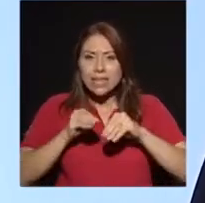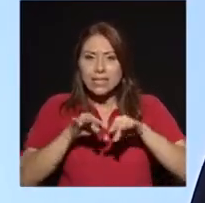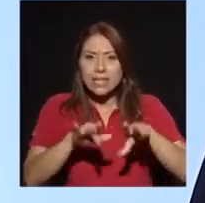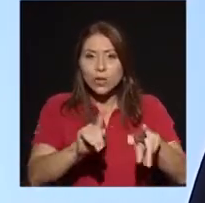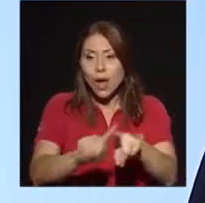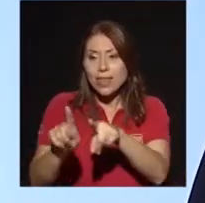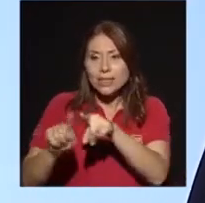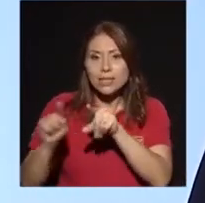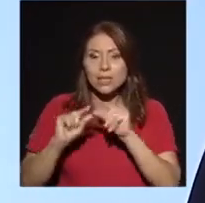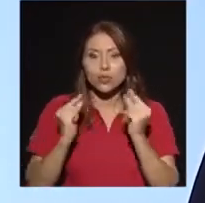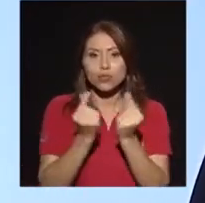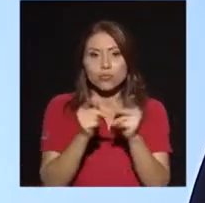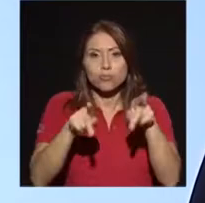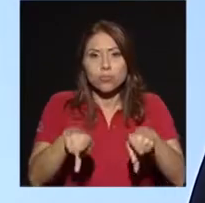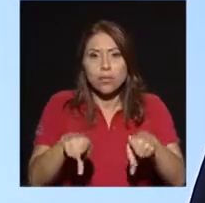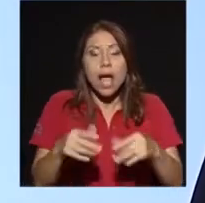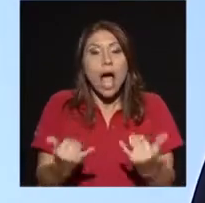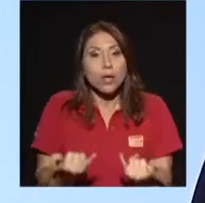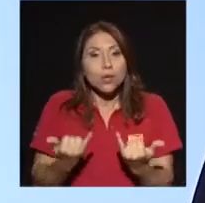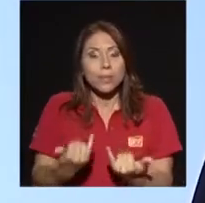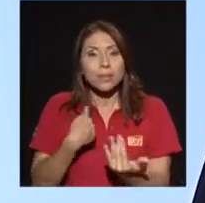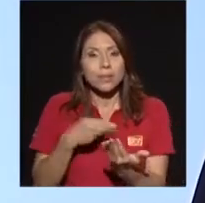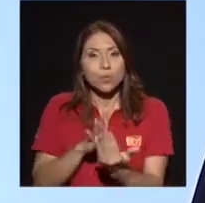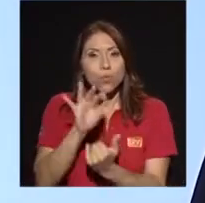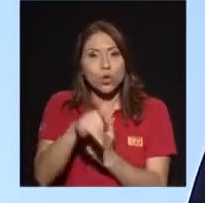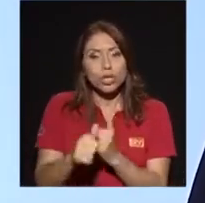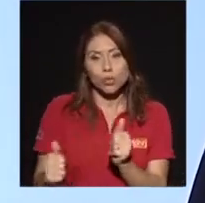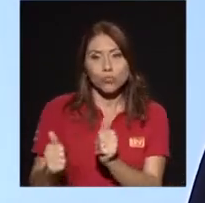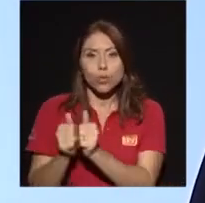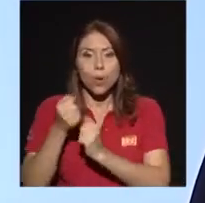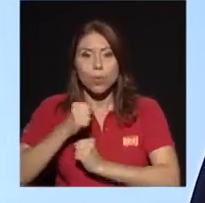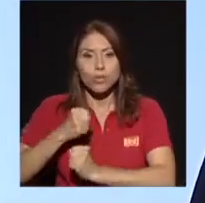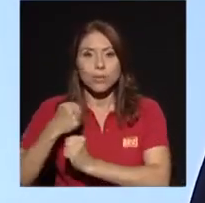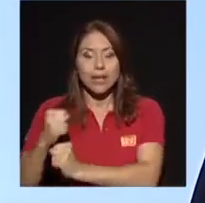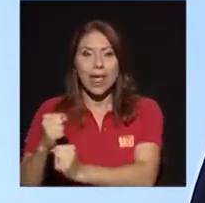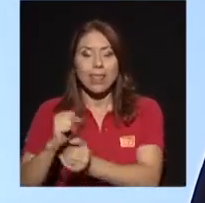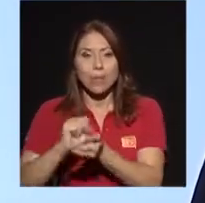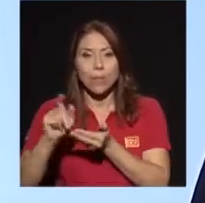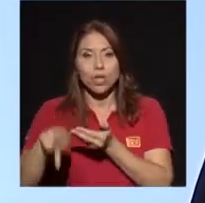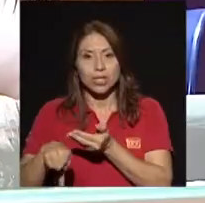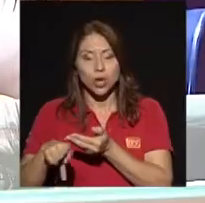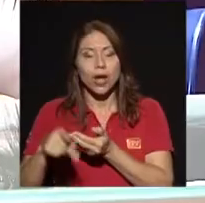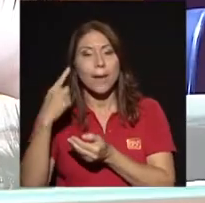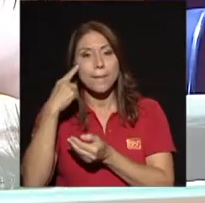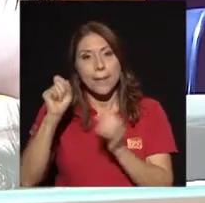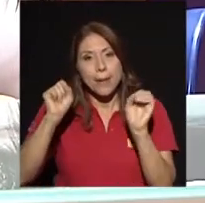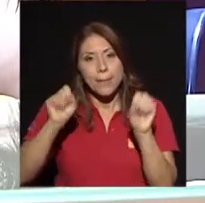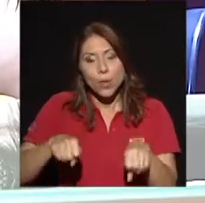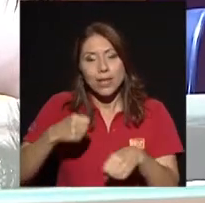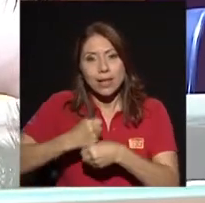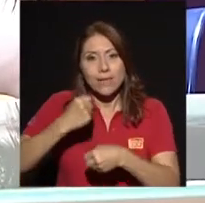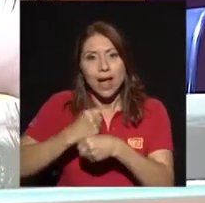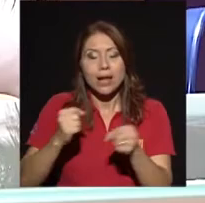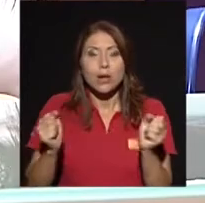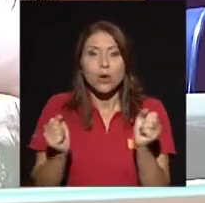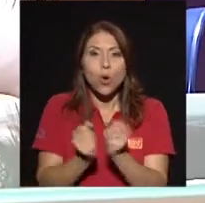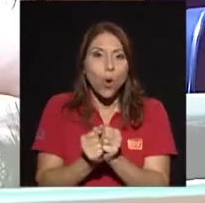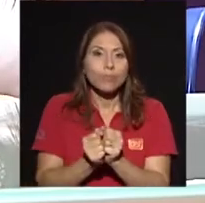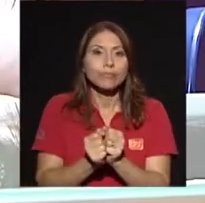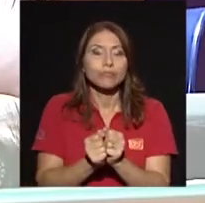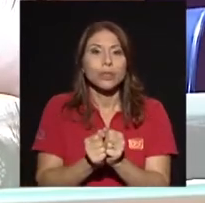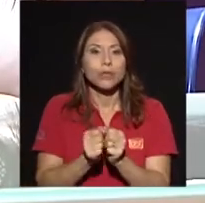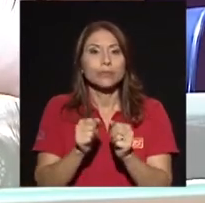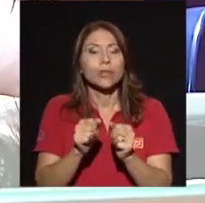poblaciones. Actualmente inclusive también tenemos un proyecto en conjunto con la Municipalidad de Montes de Oca para poder trabajar con los bares también